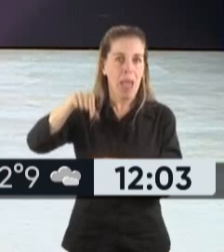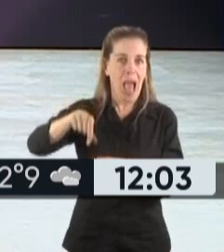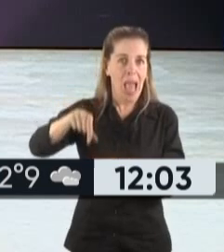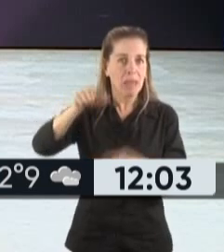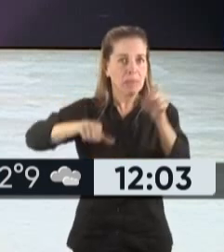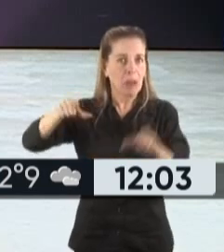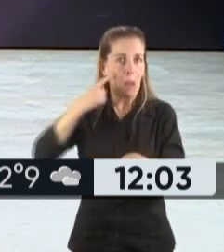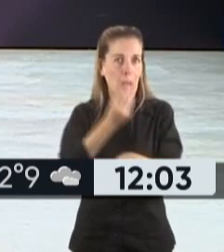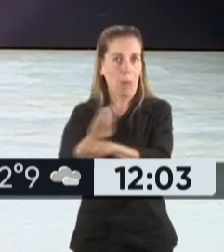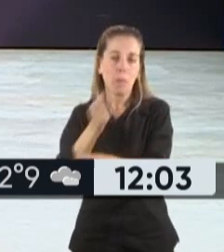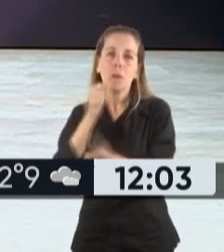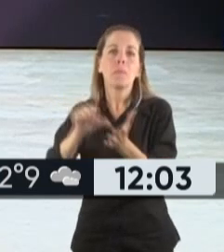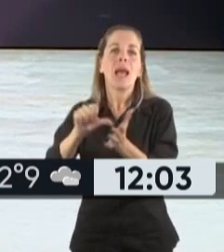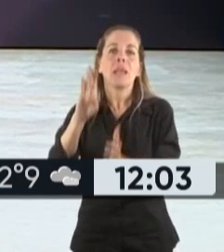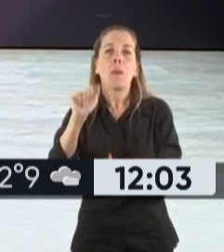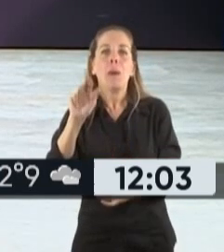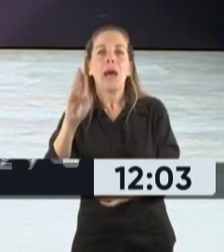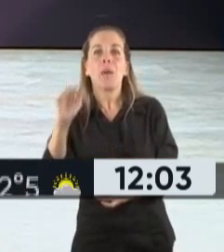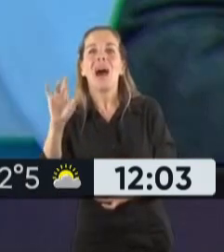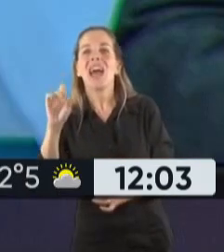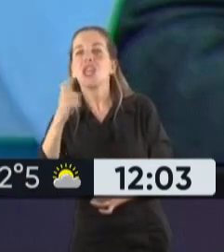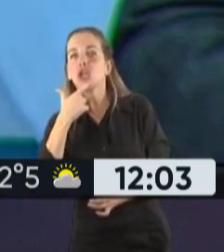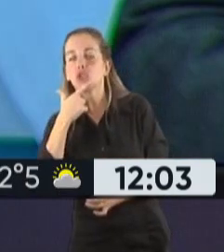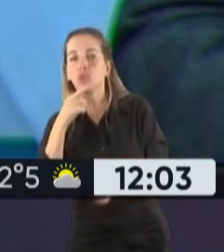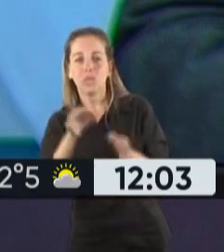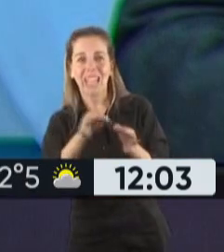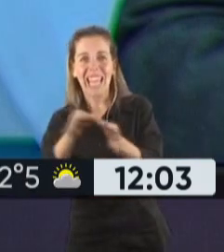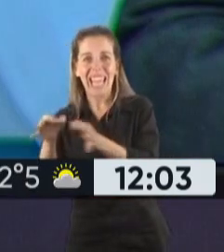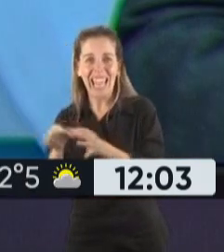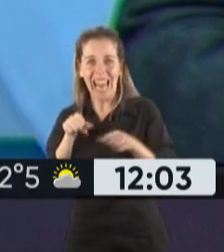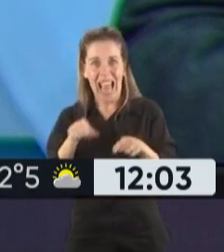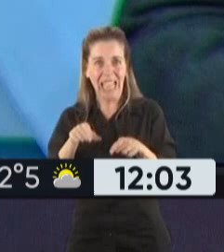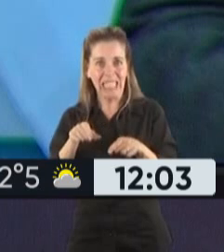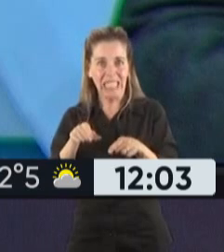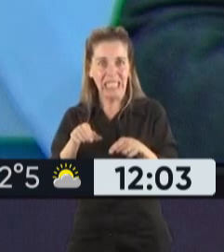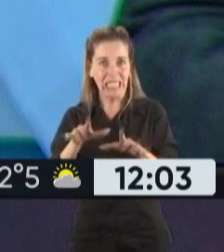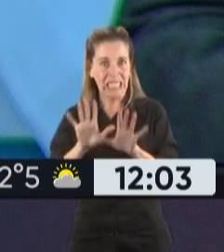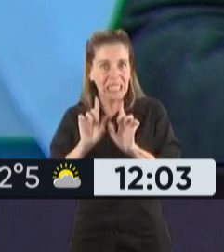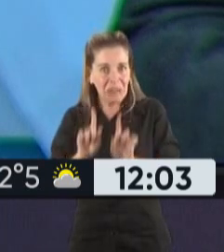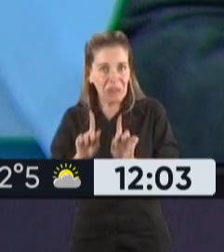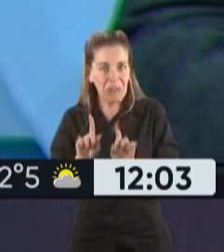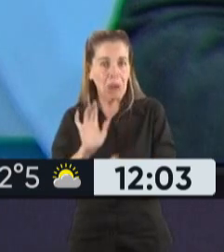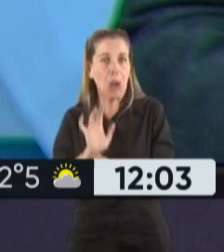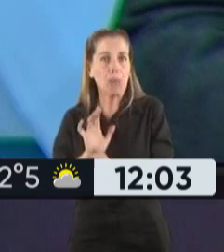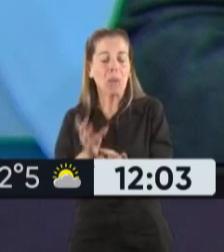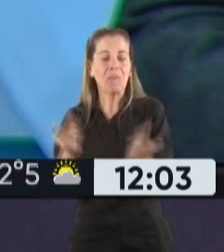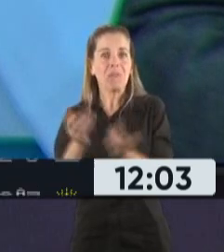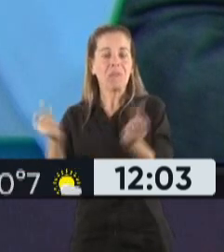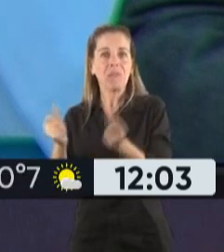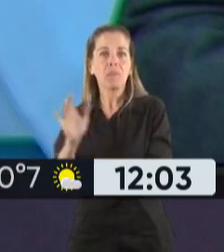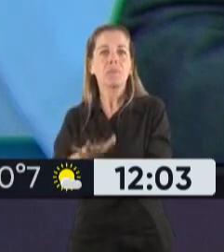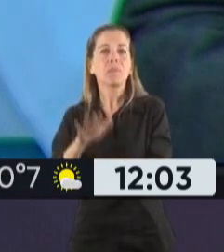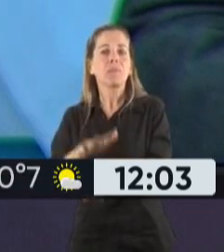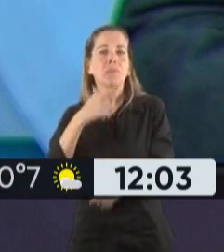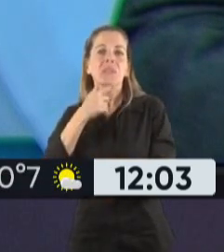Un país como Barbados, que es un conjunto de islas, vio desaparecer una isla, o sea, parte de su territorio desapareció bajo el agua.